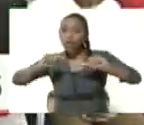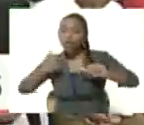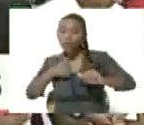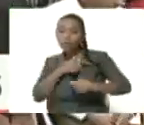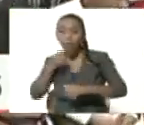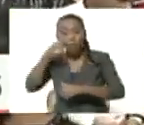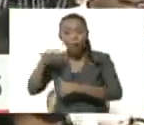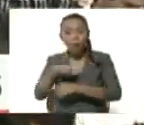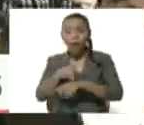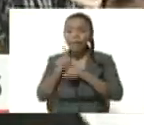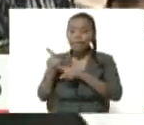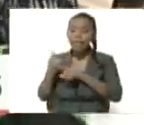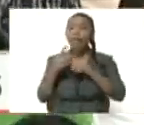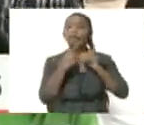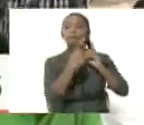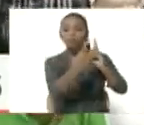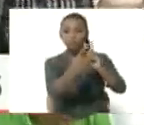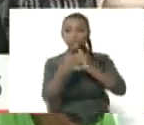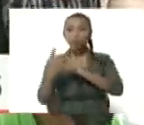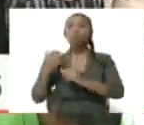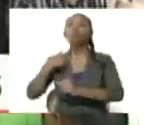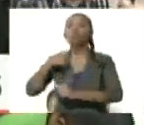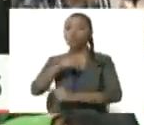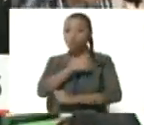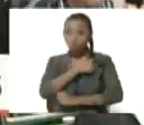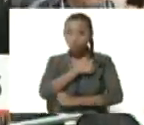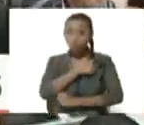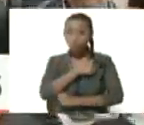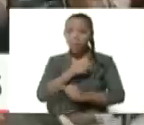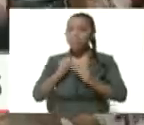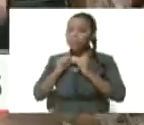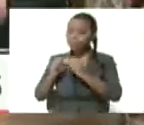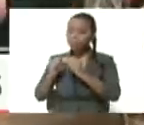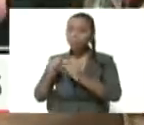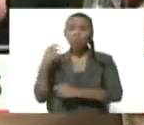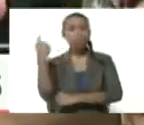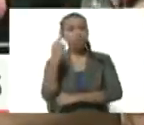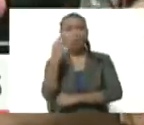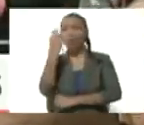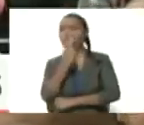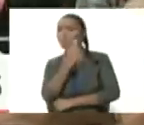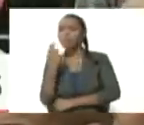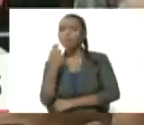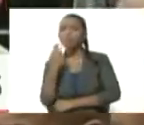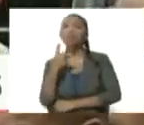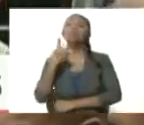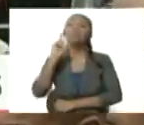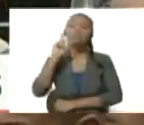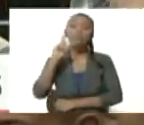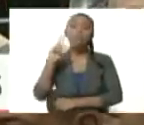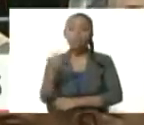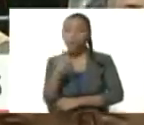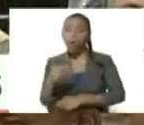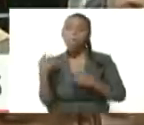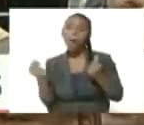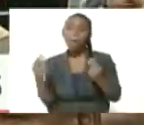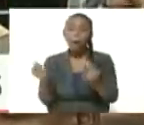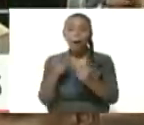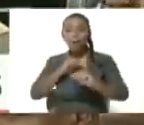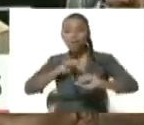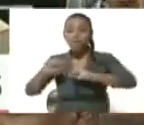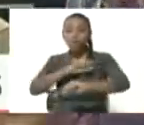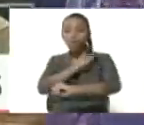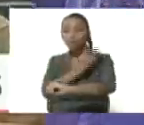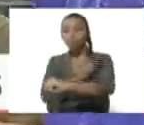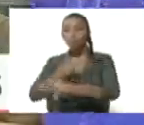pueblo, y ha sido un debate también para nosotros, seguir no solo comprometidos, sino accionar en el vínculo, fortalecimiento con